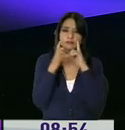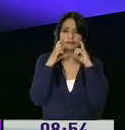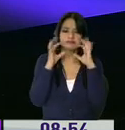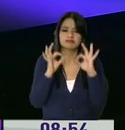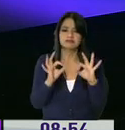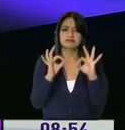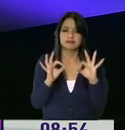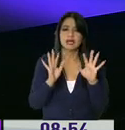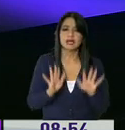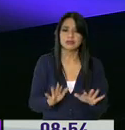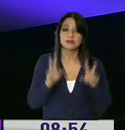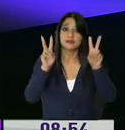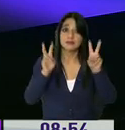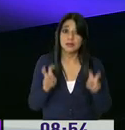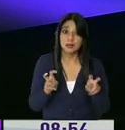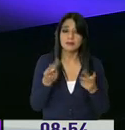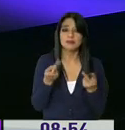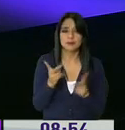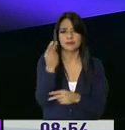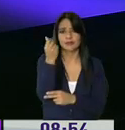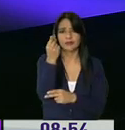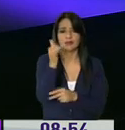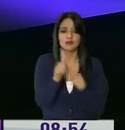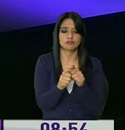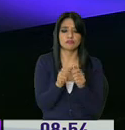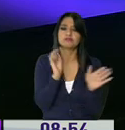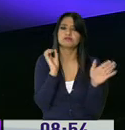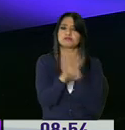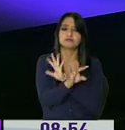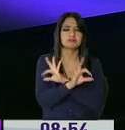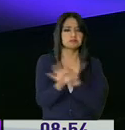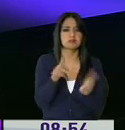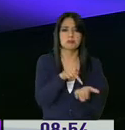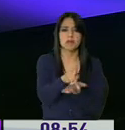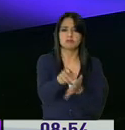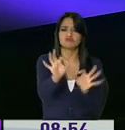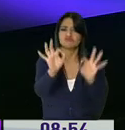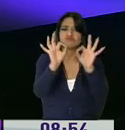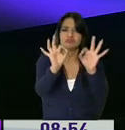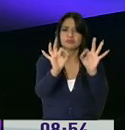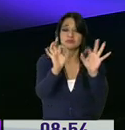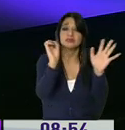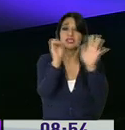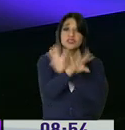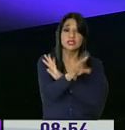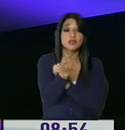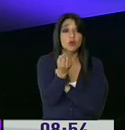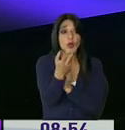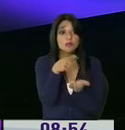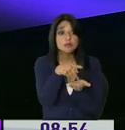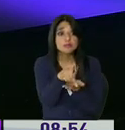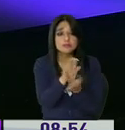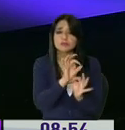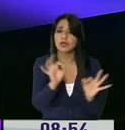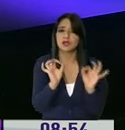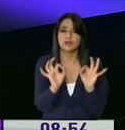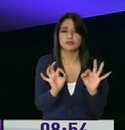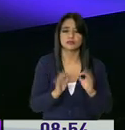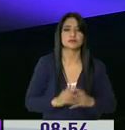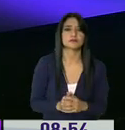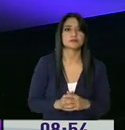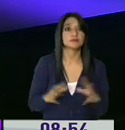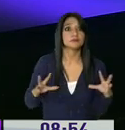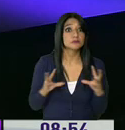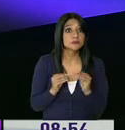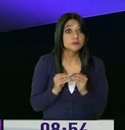manera. Y el tema de la billetera electrónica es fantástico. Con eso estamos, una transferencia. ¿Cuánto es? Ese mismo rato se la transfiere. Todo